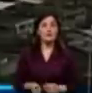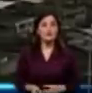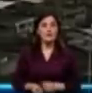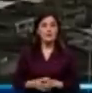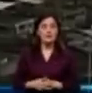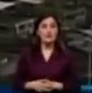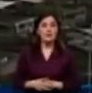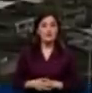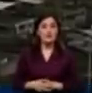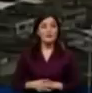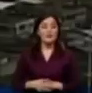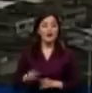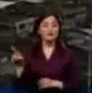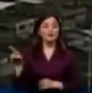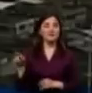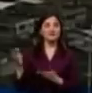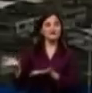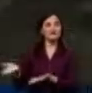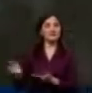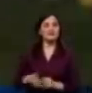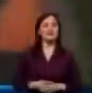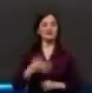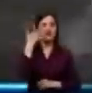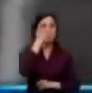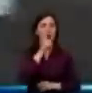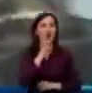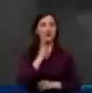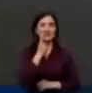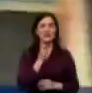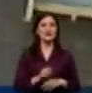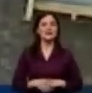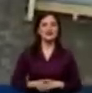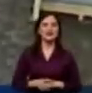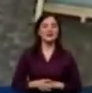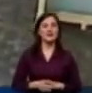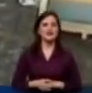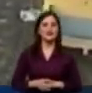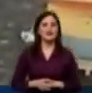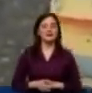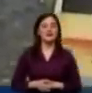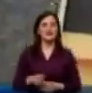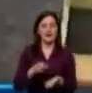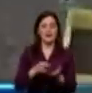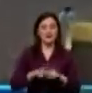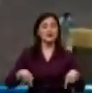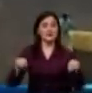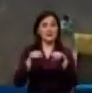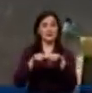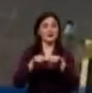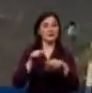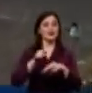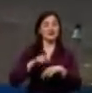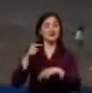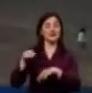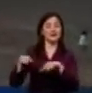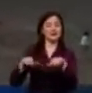EQ911. A Salcedo, el paraíso de los helados. Estamos en la Plaza Calvario a esta hora, un lugar